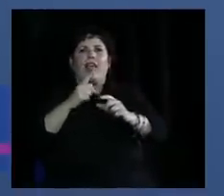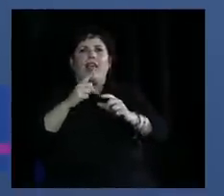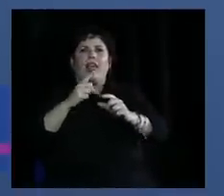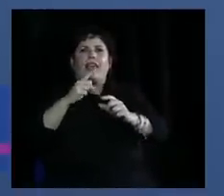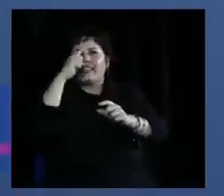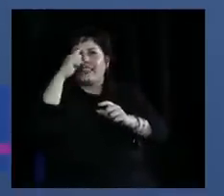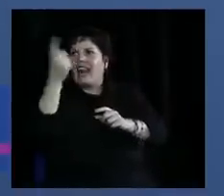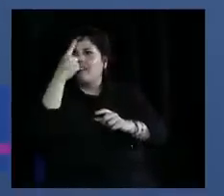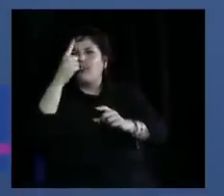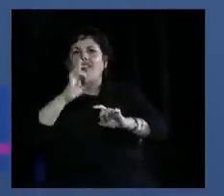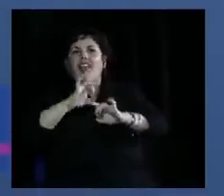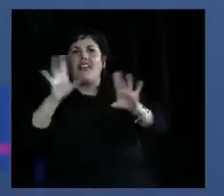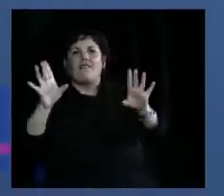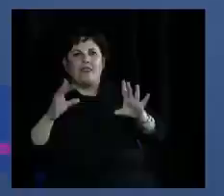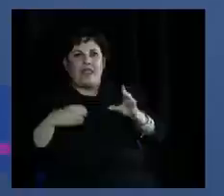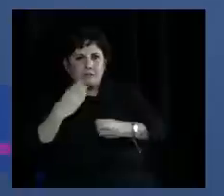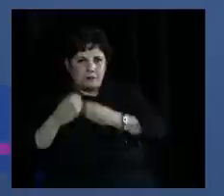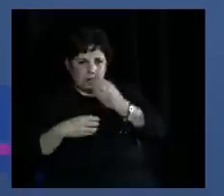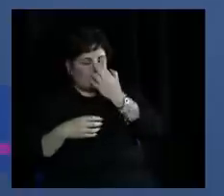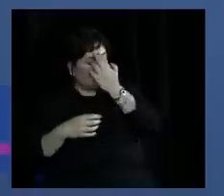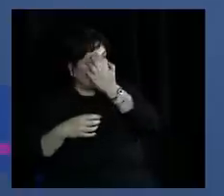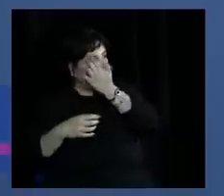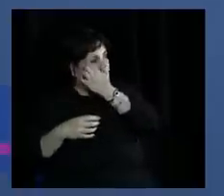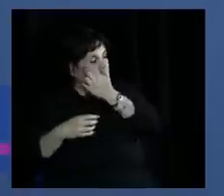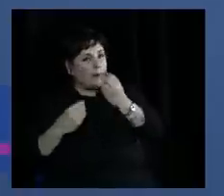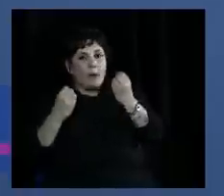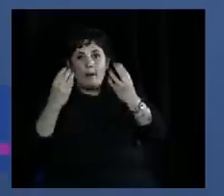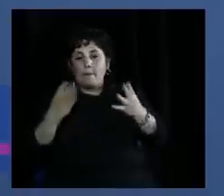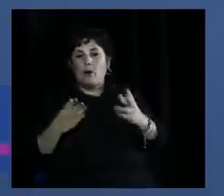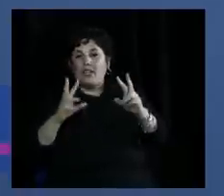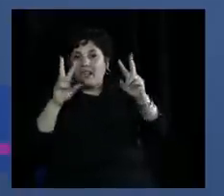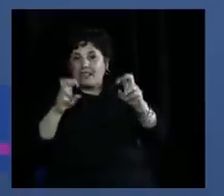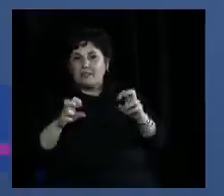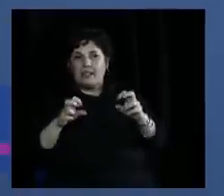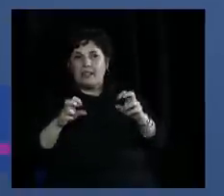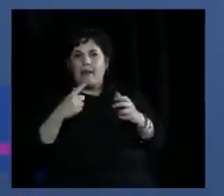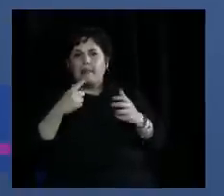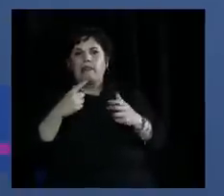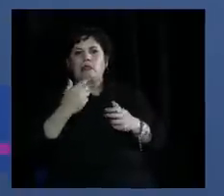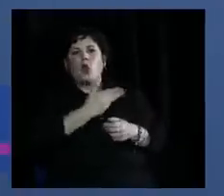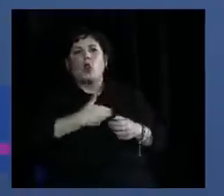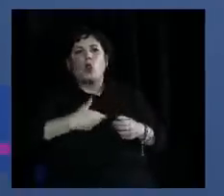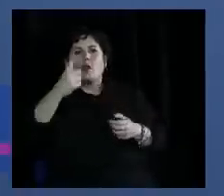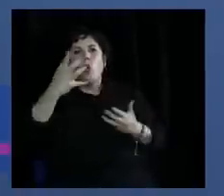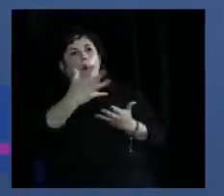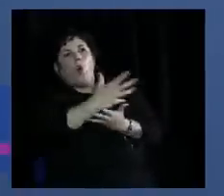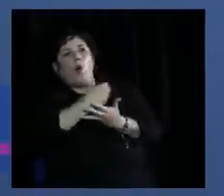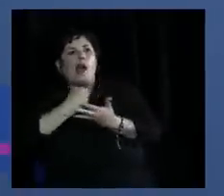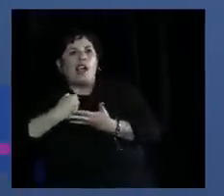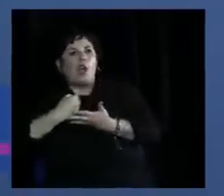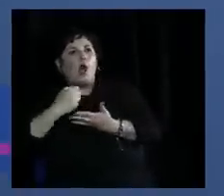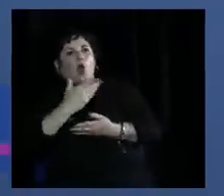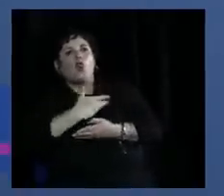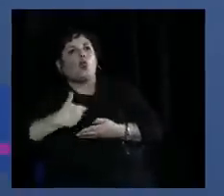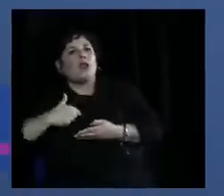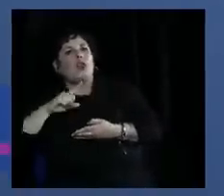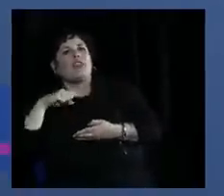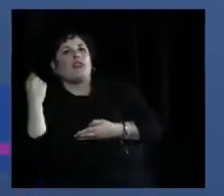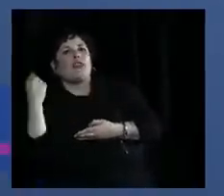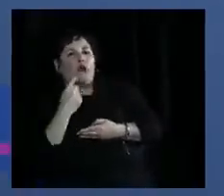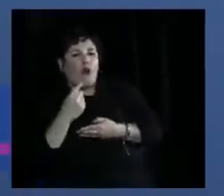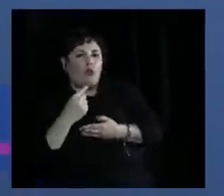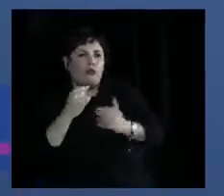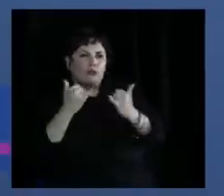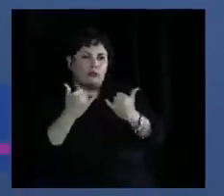expresión. Entre otras cosas porque el tema de la concentración ha sido señalado reiteradamente